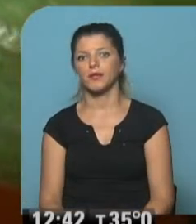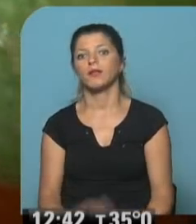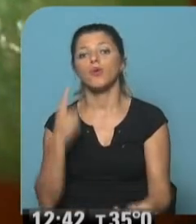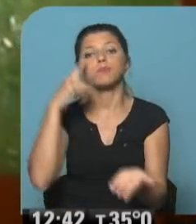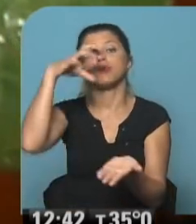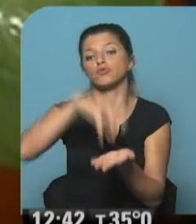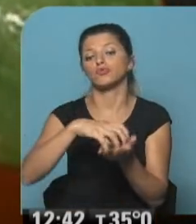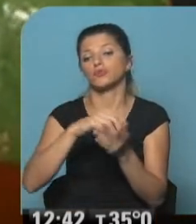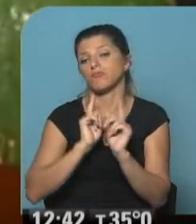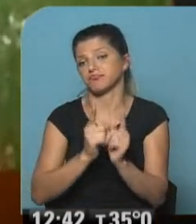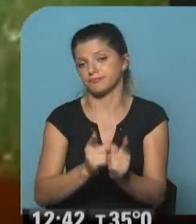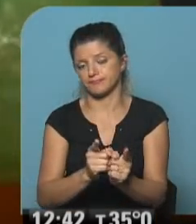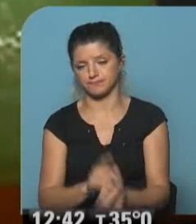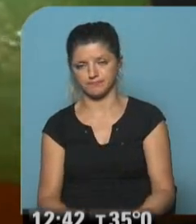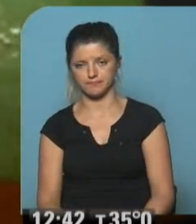incierto.